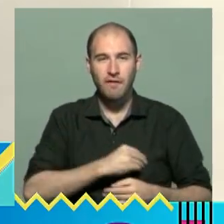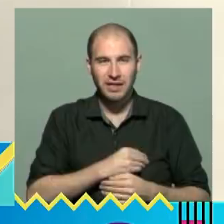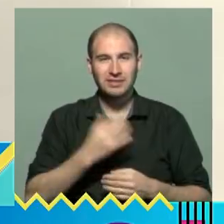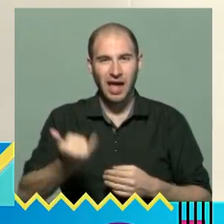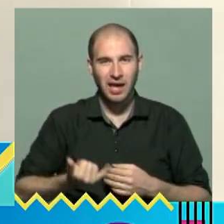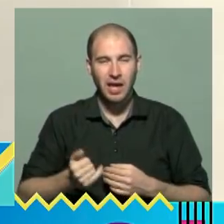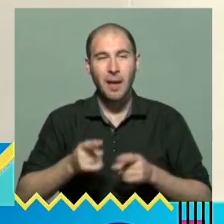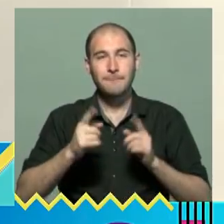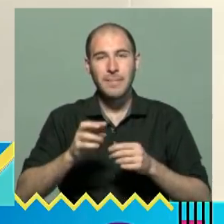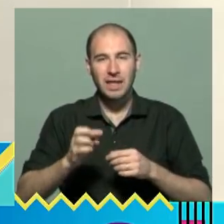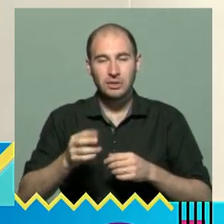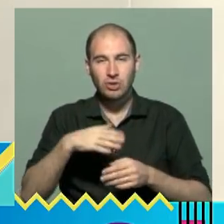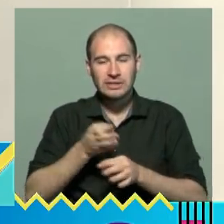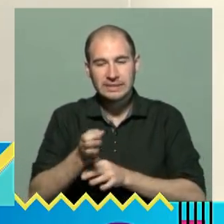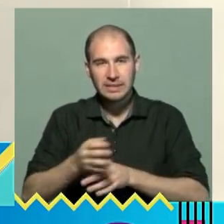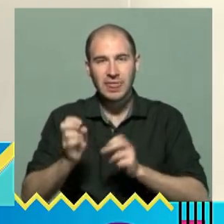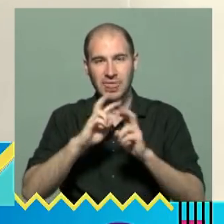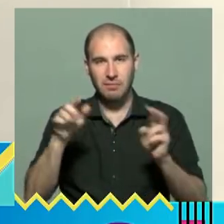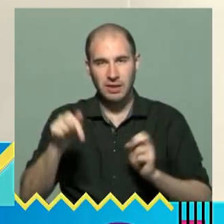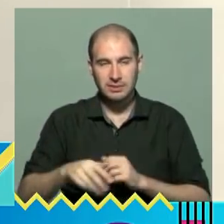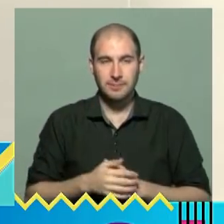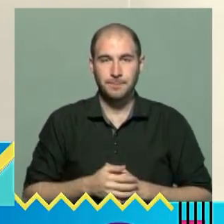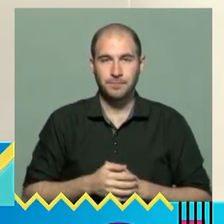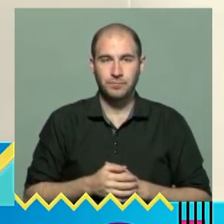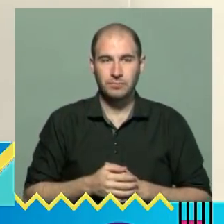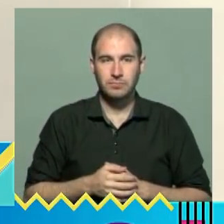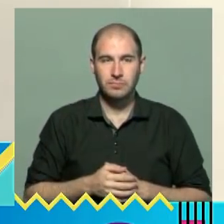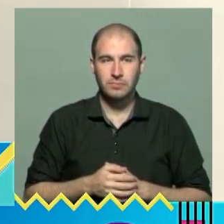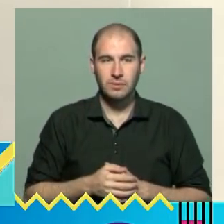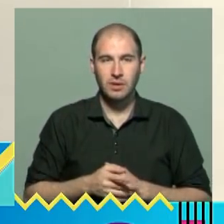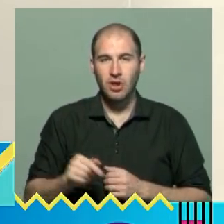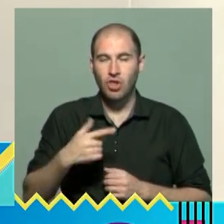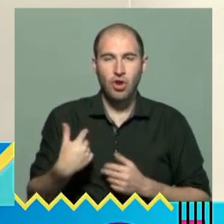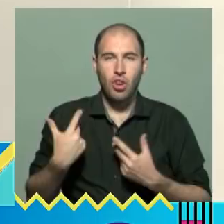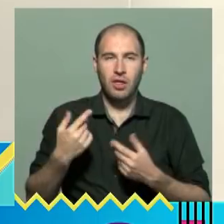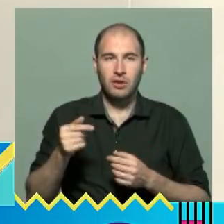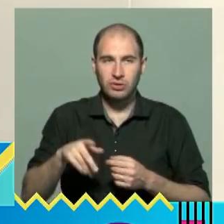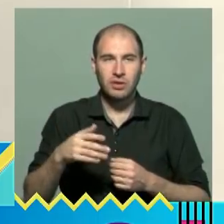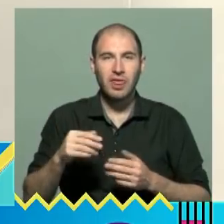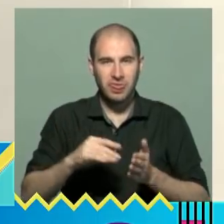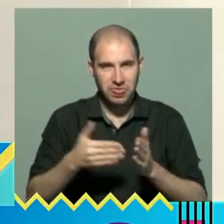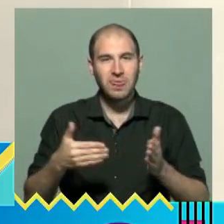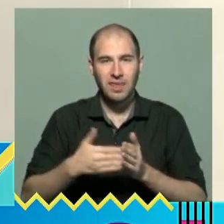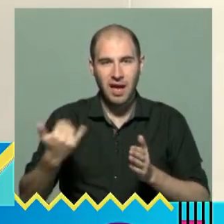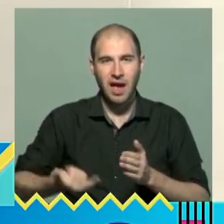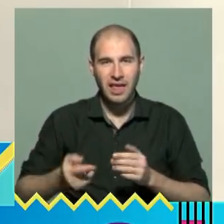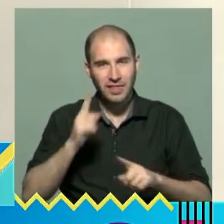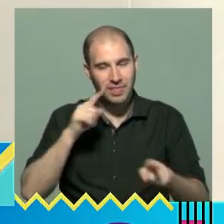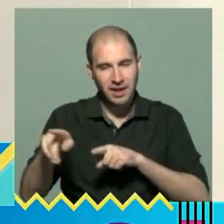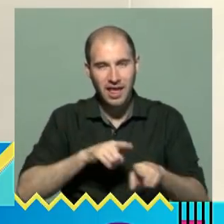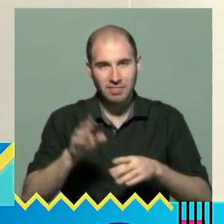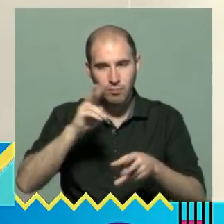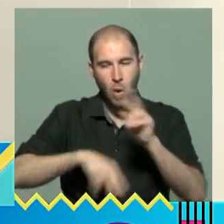con sus padres para poderles transmitir esas cuestiones y que, digamos, no podemos negar que la vamos a encontrar, que vamos a buscar en internet,